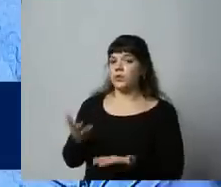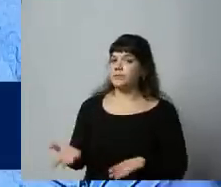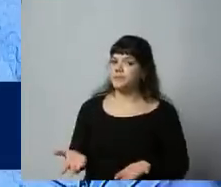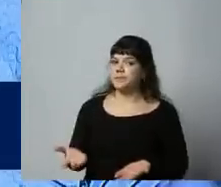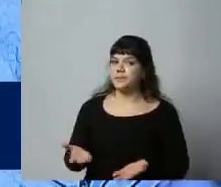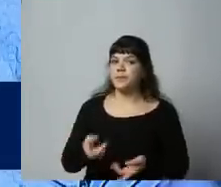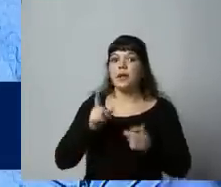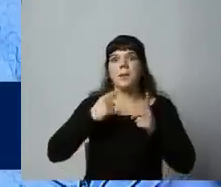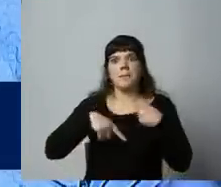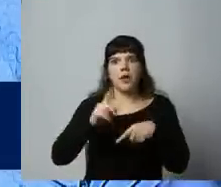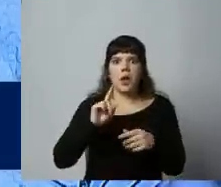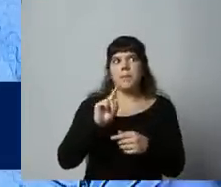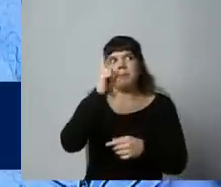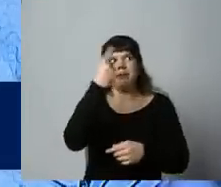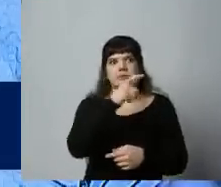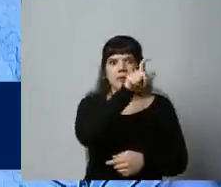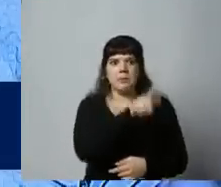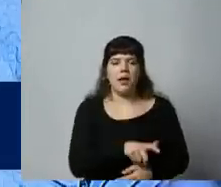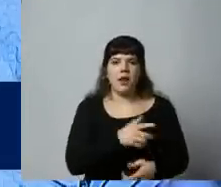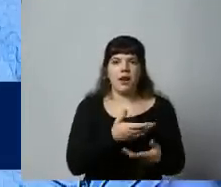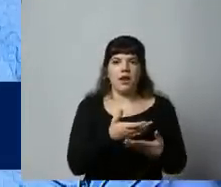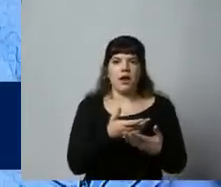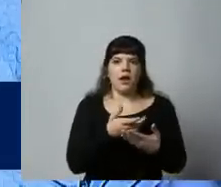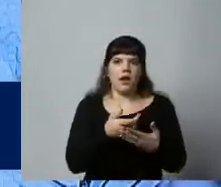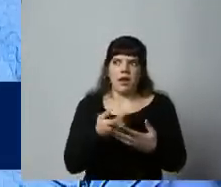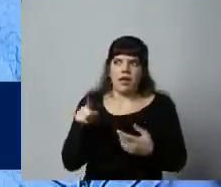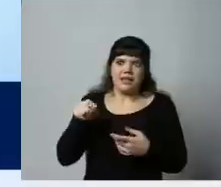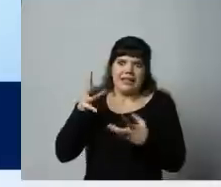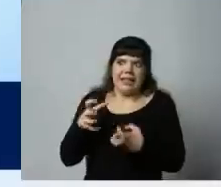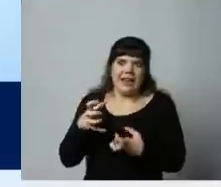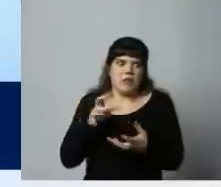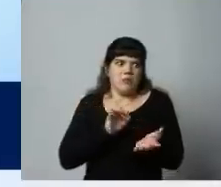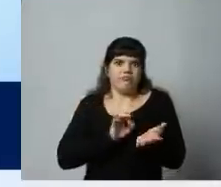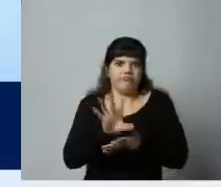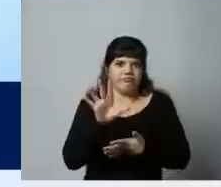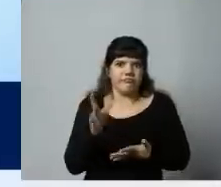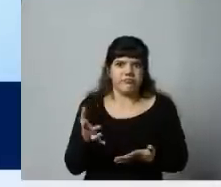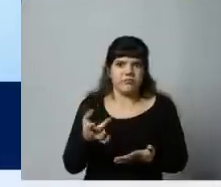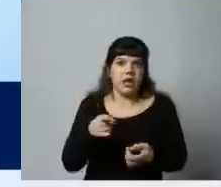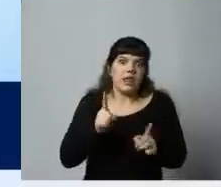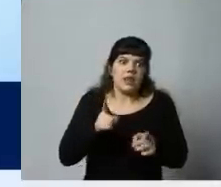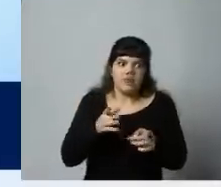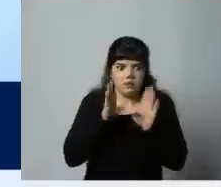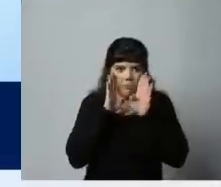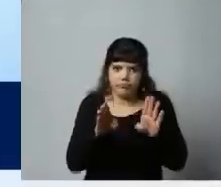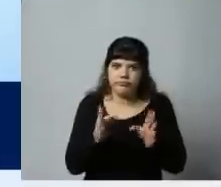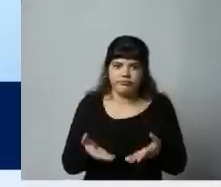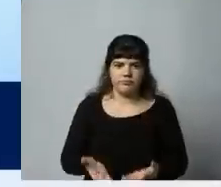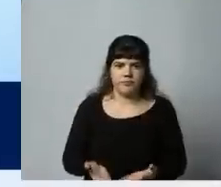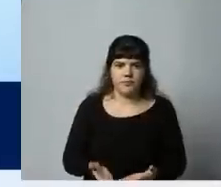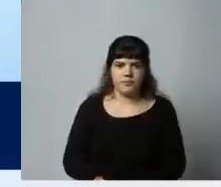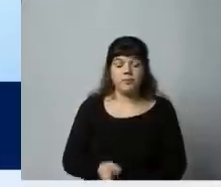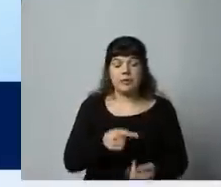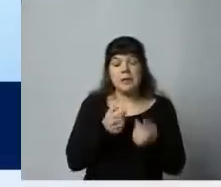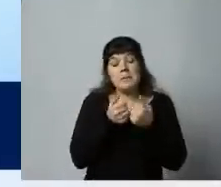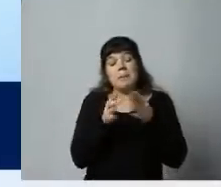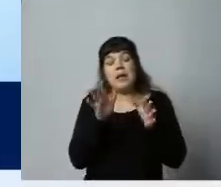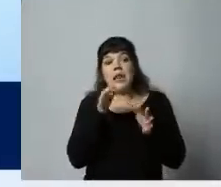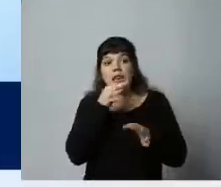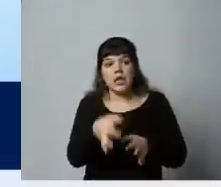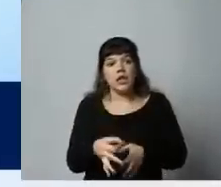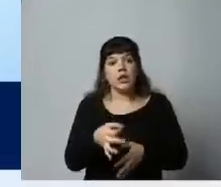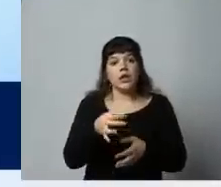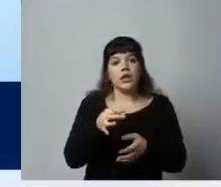además pende sobre él un pedido de desafuero dicho él había dicho en principio